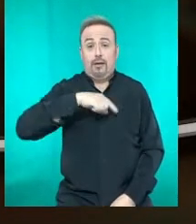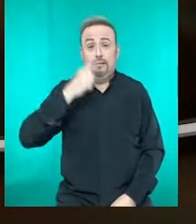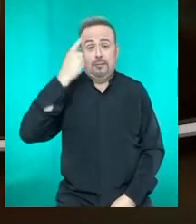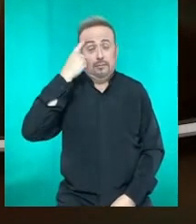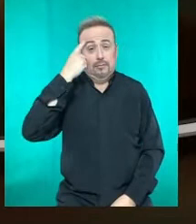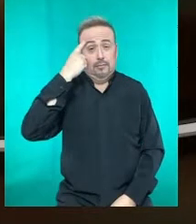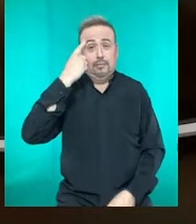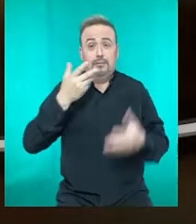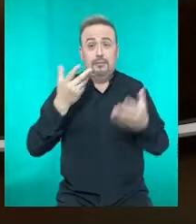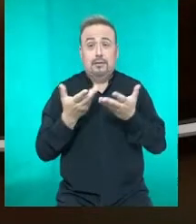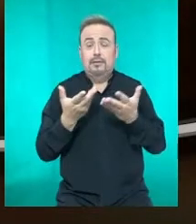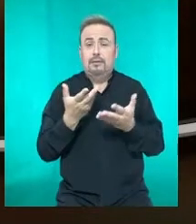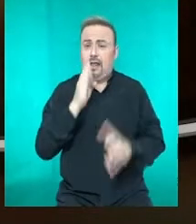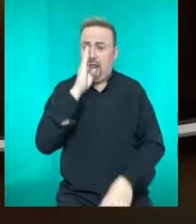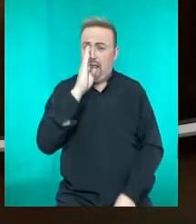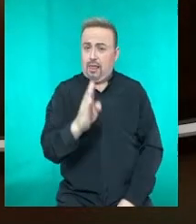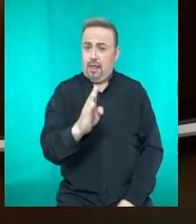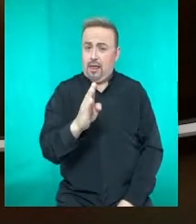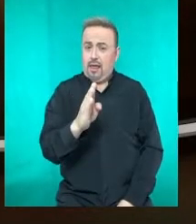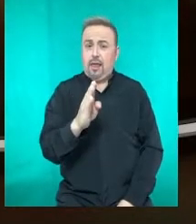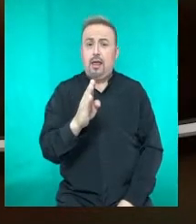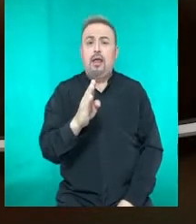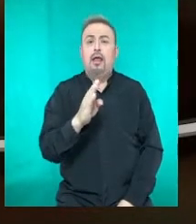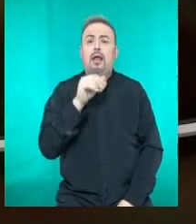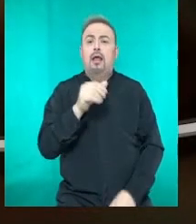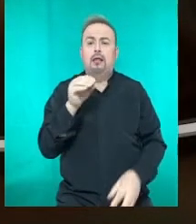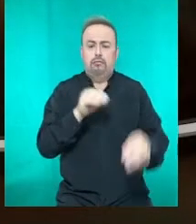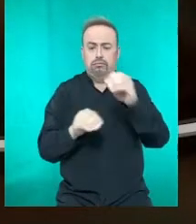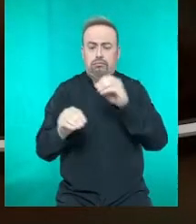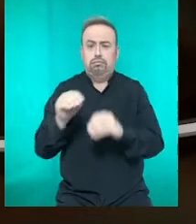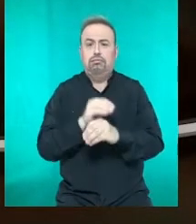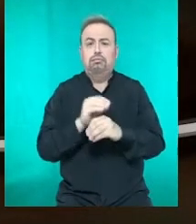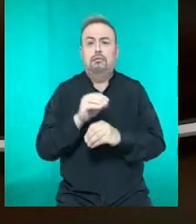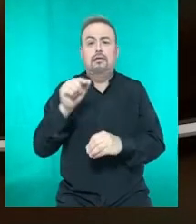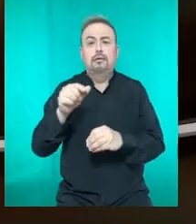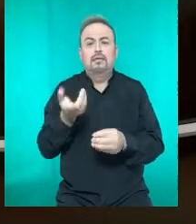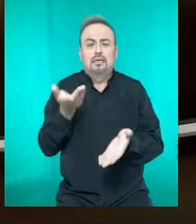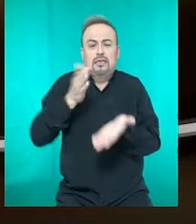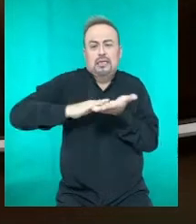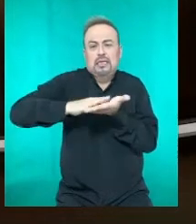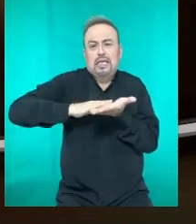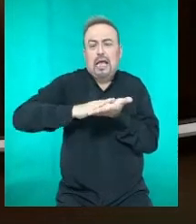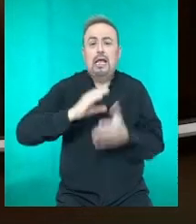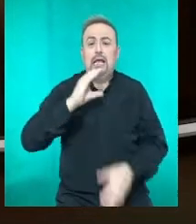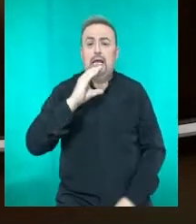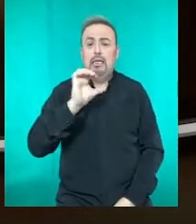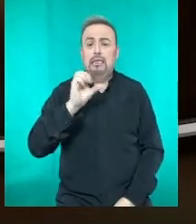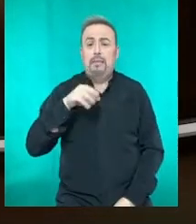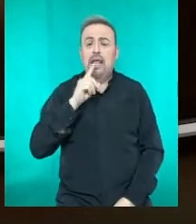ahora directamente en la mezcla de concreto a la hora de pensar en edificación, aquí hay un tema